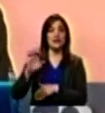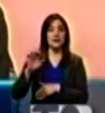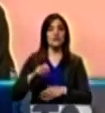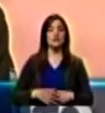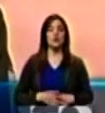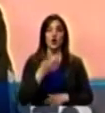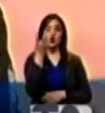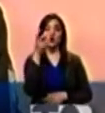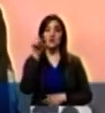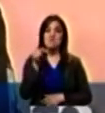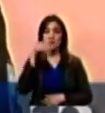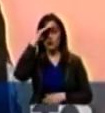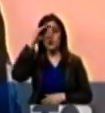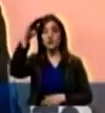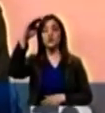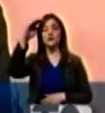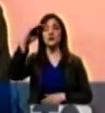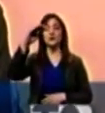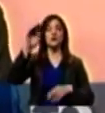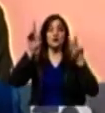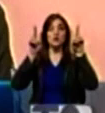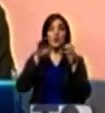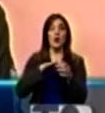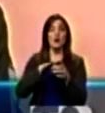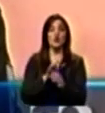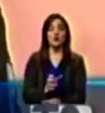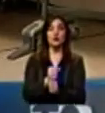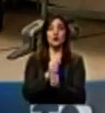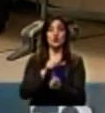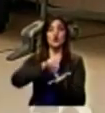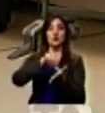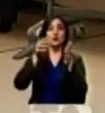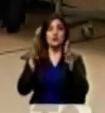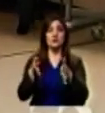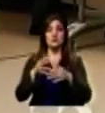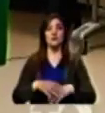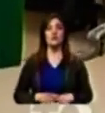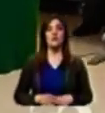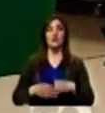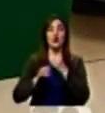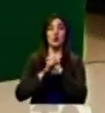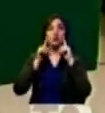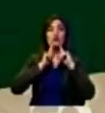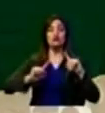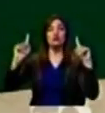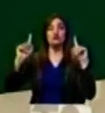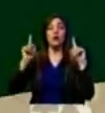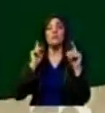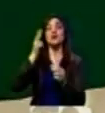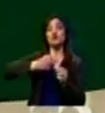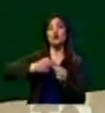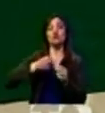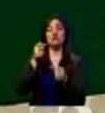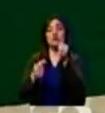y 12,000 servidores policiales para lo que es el ámbito de seguridad ciudadana. Esta campaña se ejecuta con la participación de